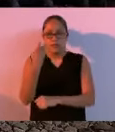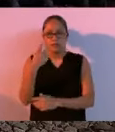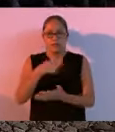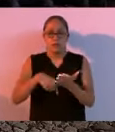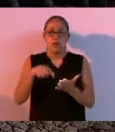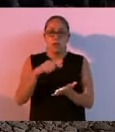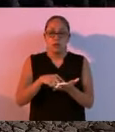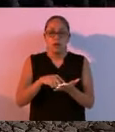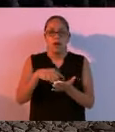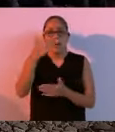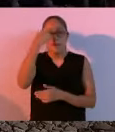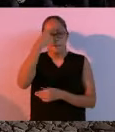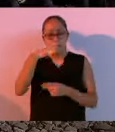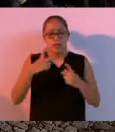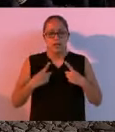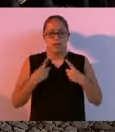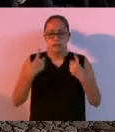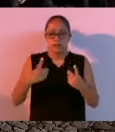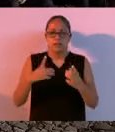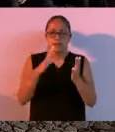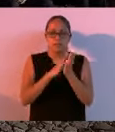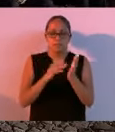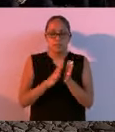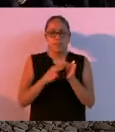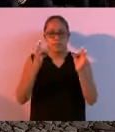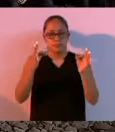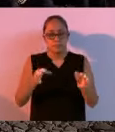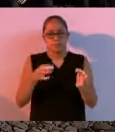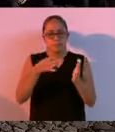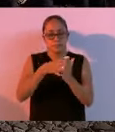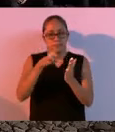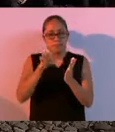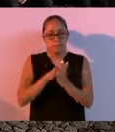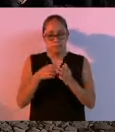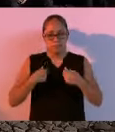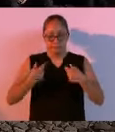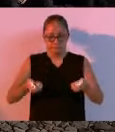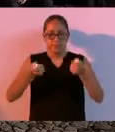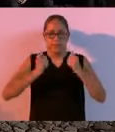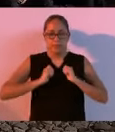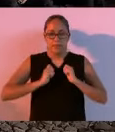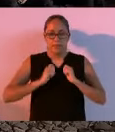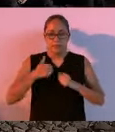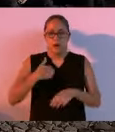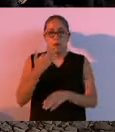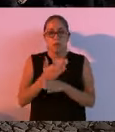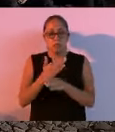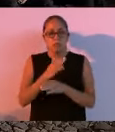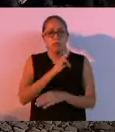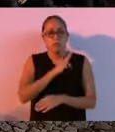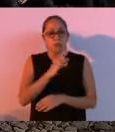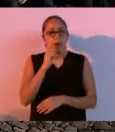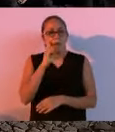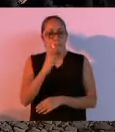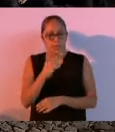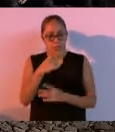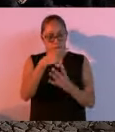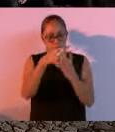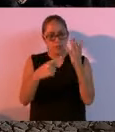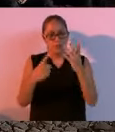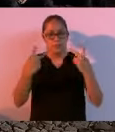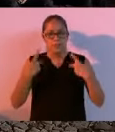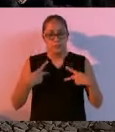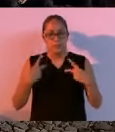que tengan sus documentos, para que tengan posesión de sus escrituras, como nos están aquí acompañando estas 4